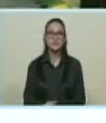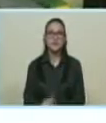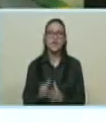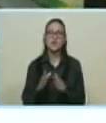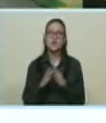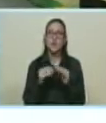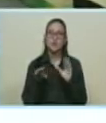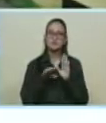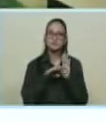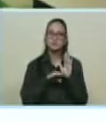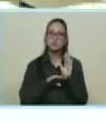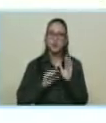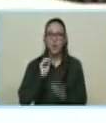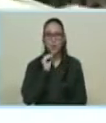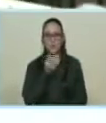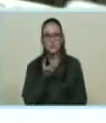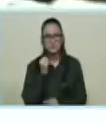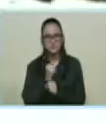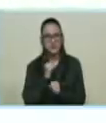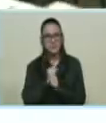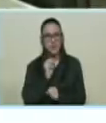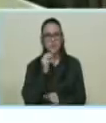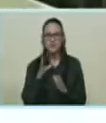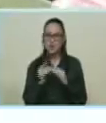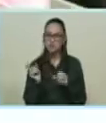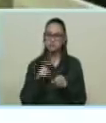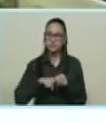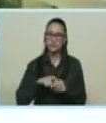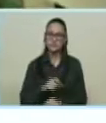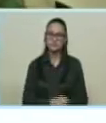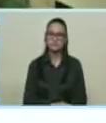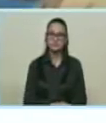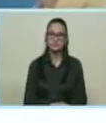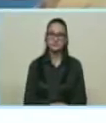vaya creando para la juventud de Chamba Juvenil, todo.